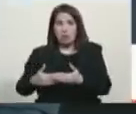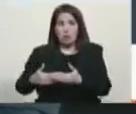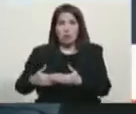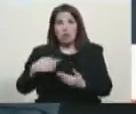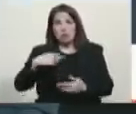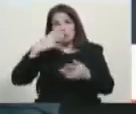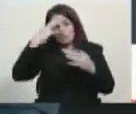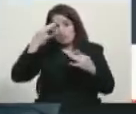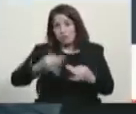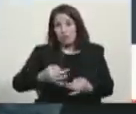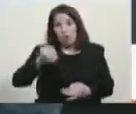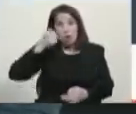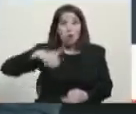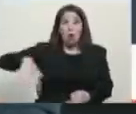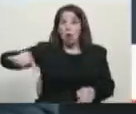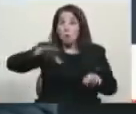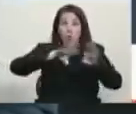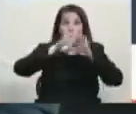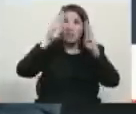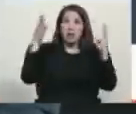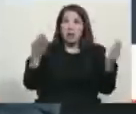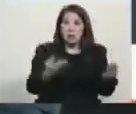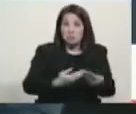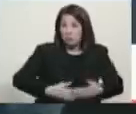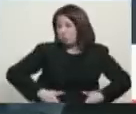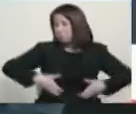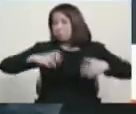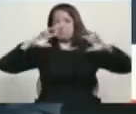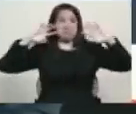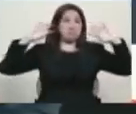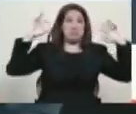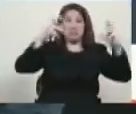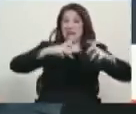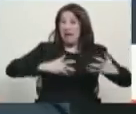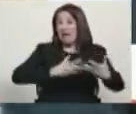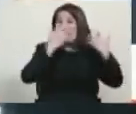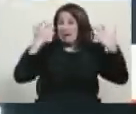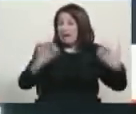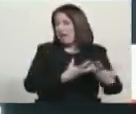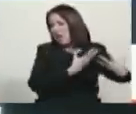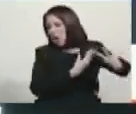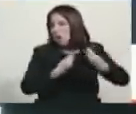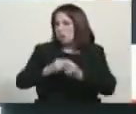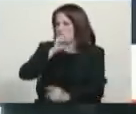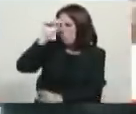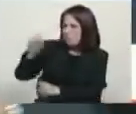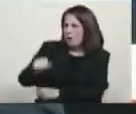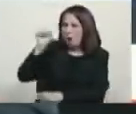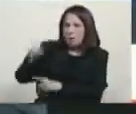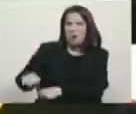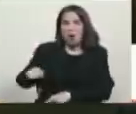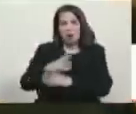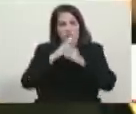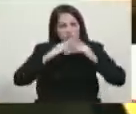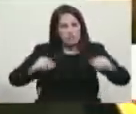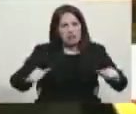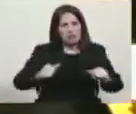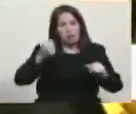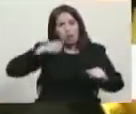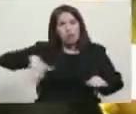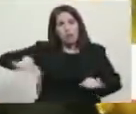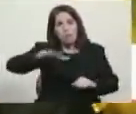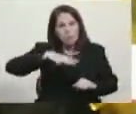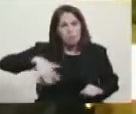seguro que los pueblos del mundo se alzarían y lucharían junto a Venezuela en todos los territorios de los